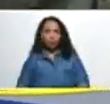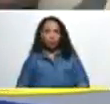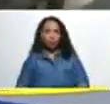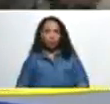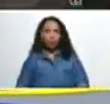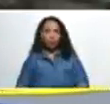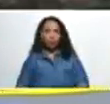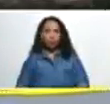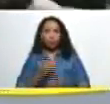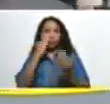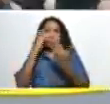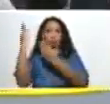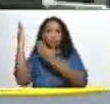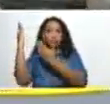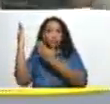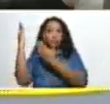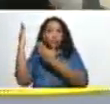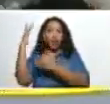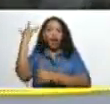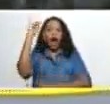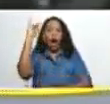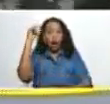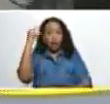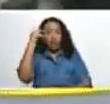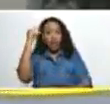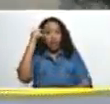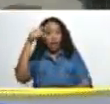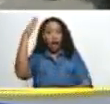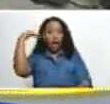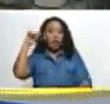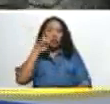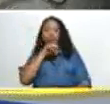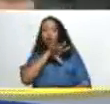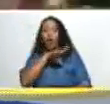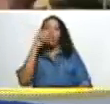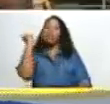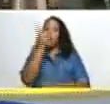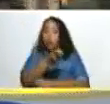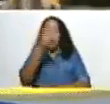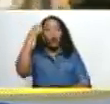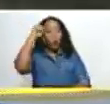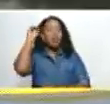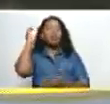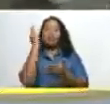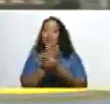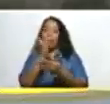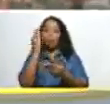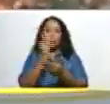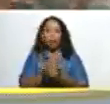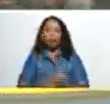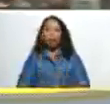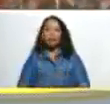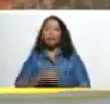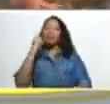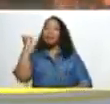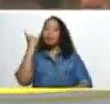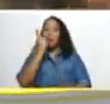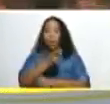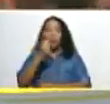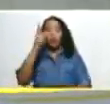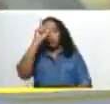2019. Hay íconos, hay fechas que debemos recordar siempre, que debemos